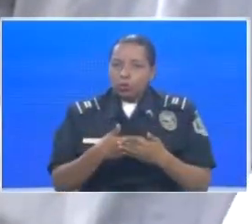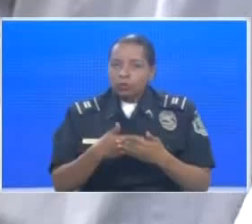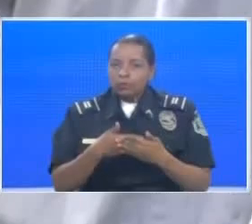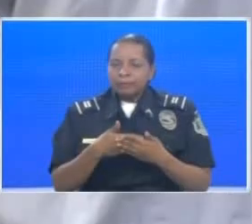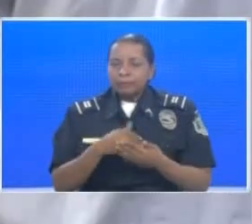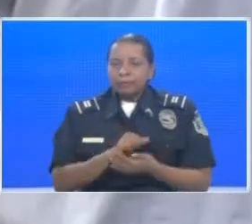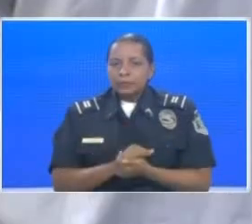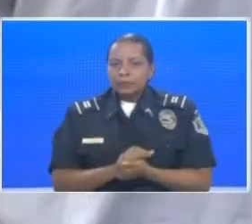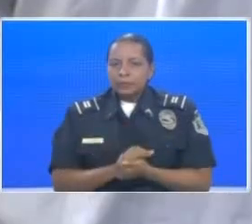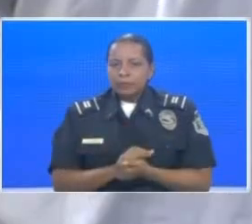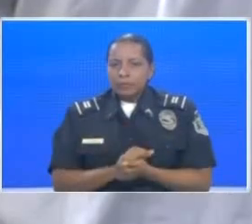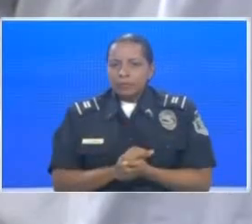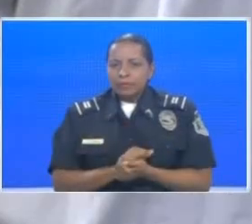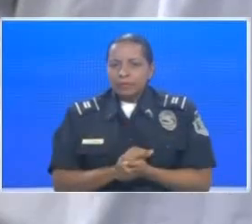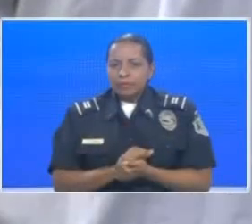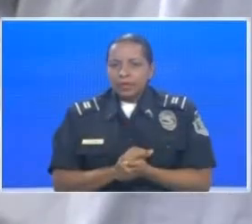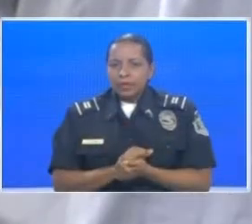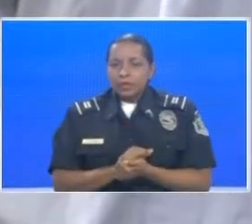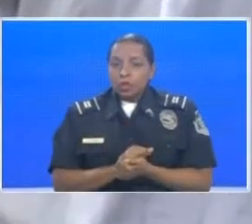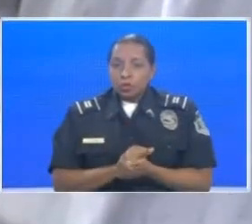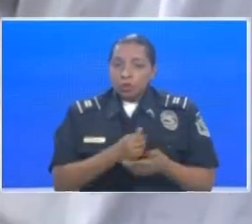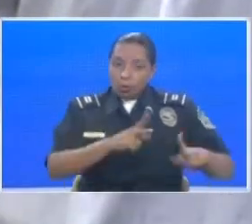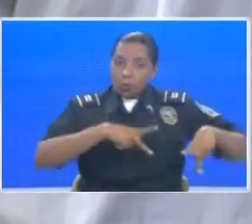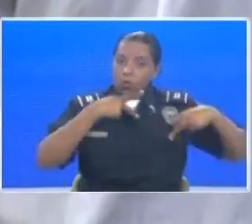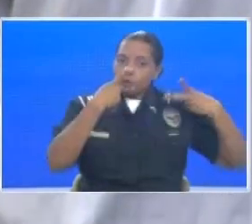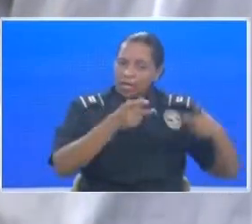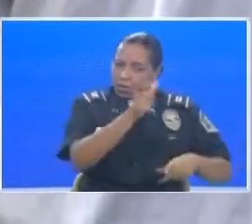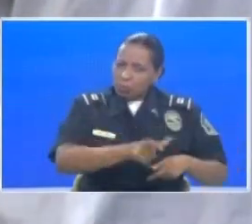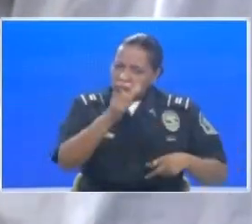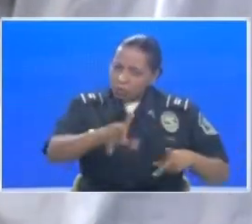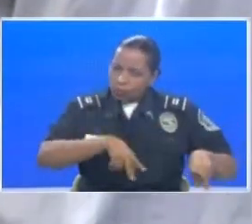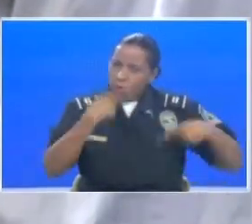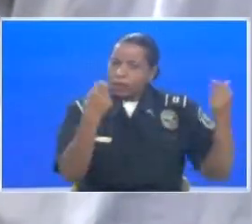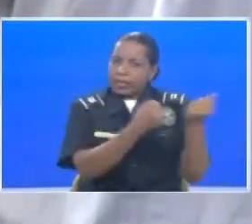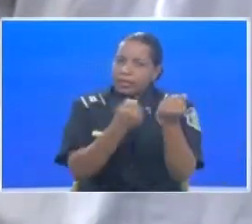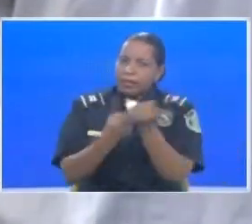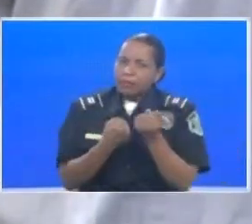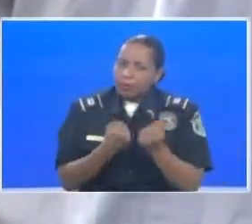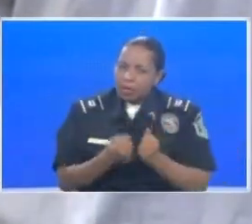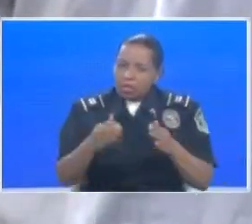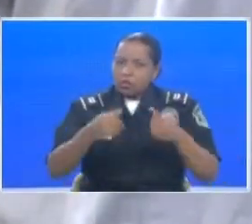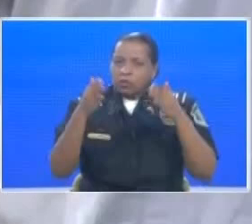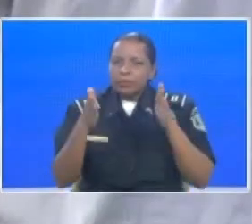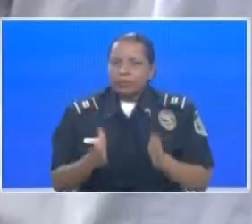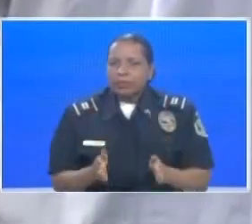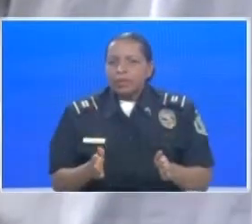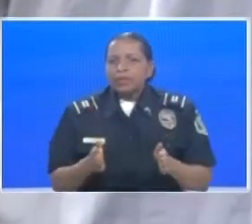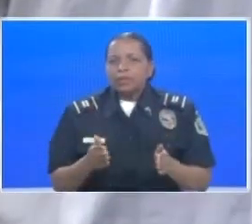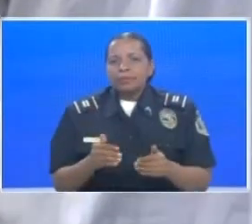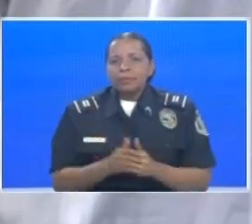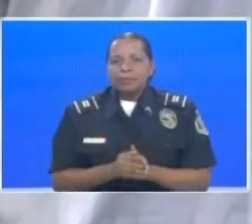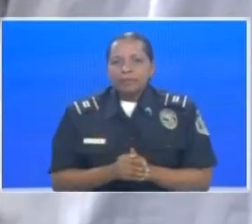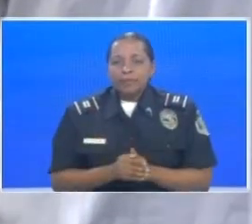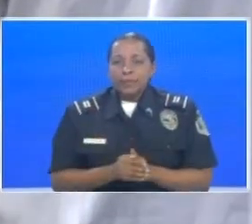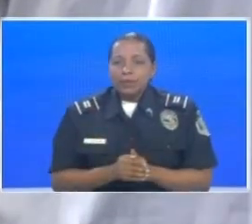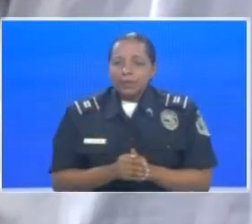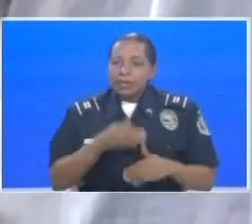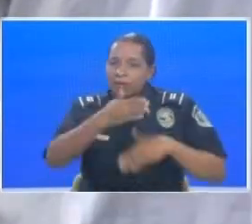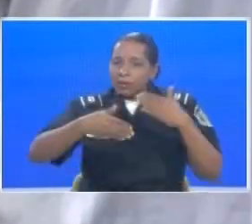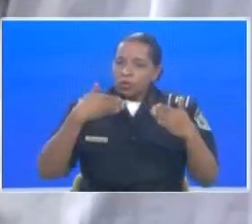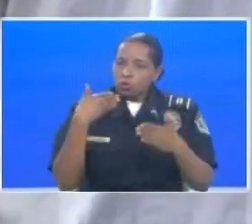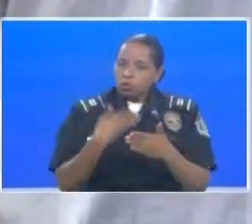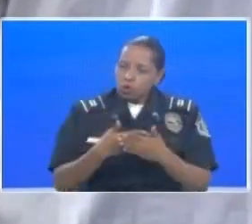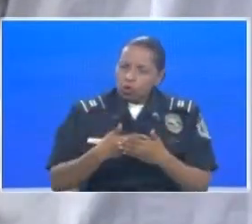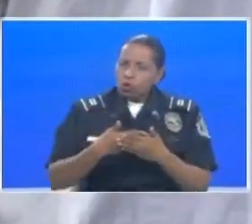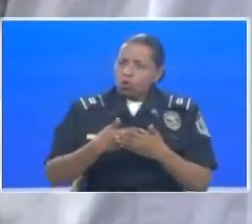atrás son voluntarios. Voluntarios panameños que están dando todo por